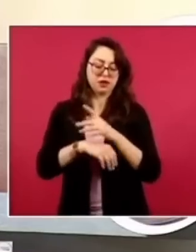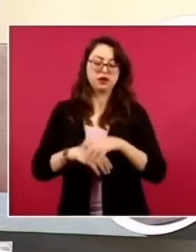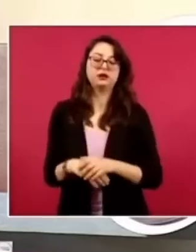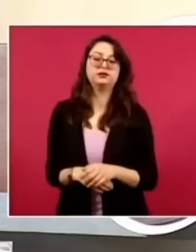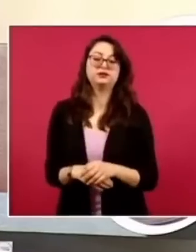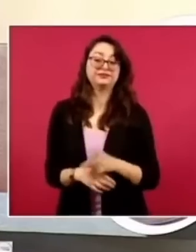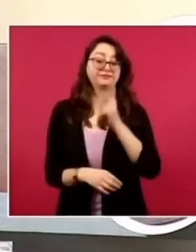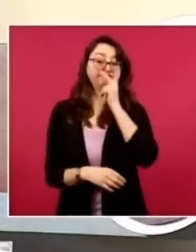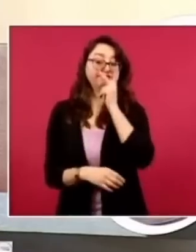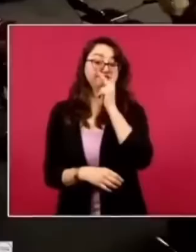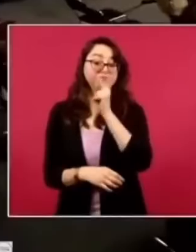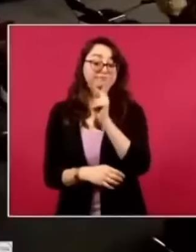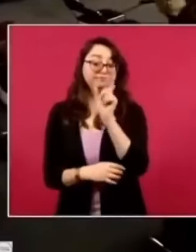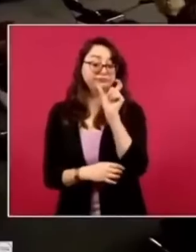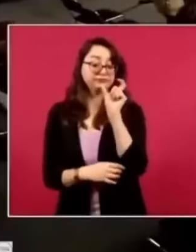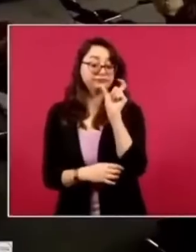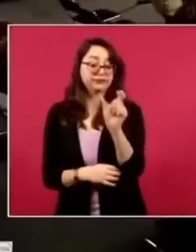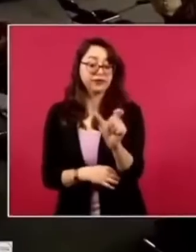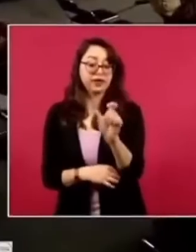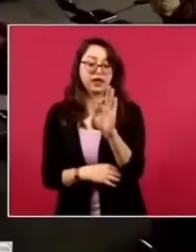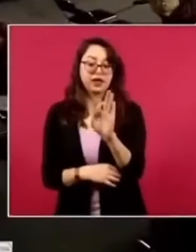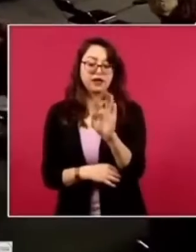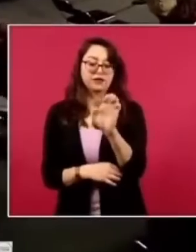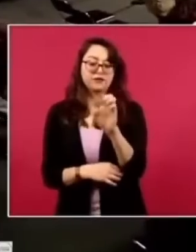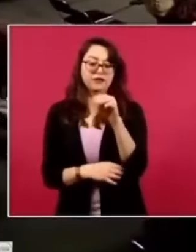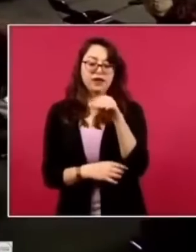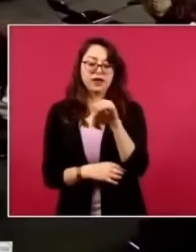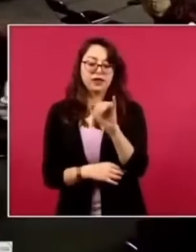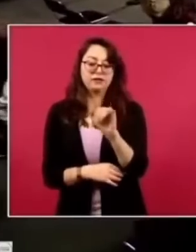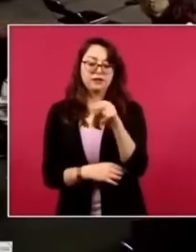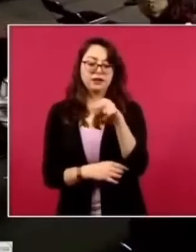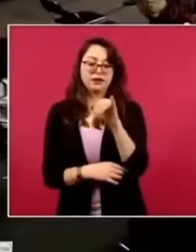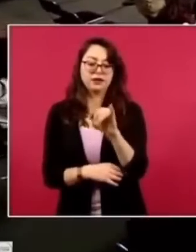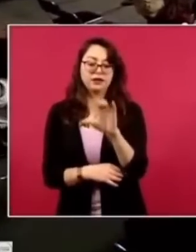día y que estamos trabajando